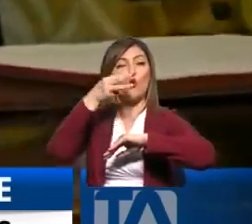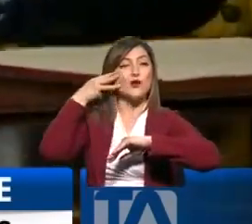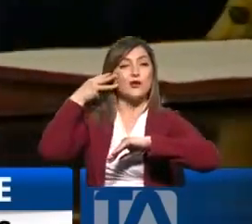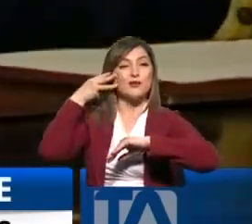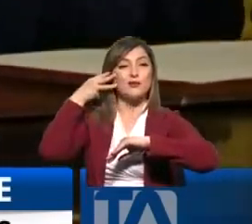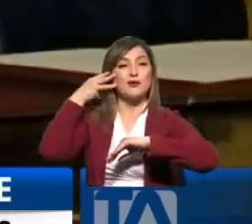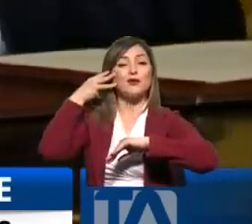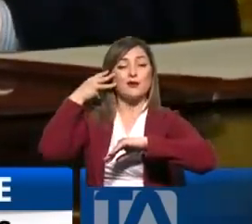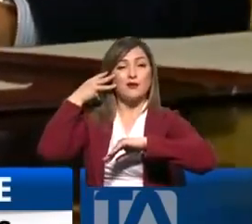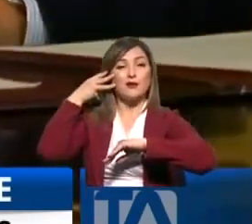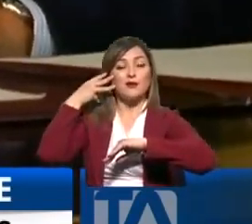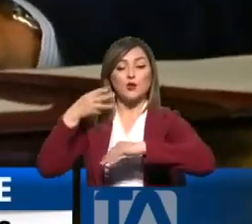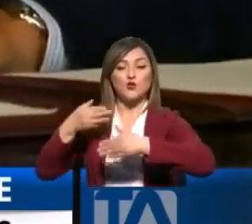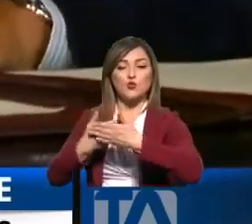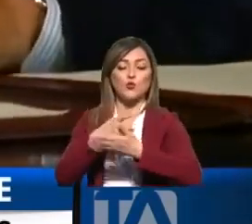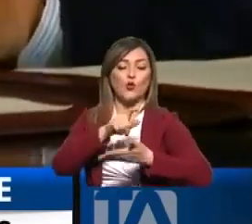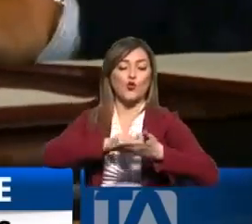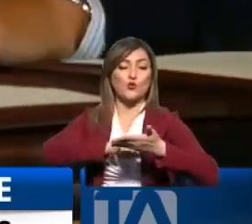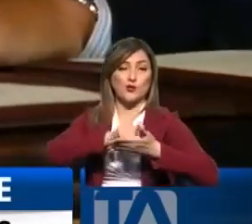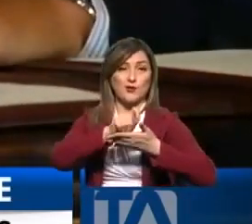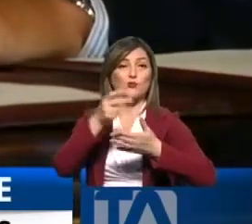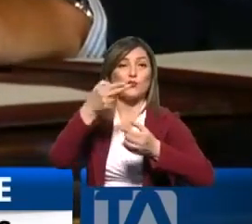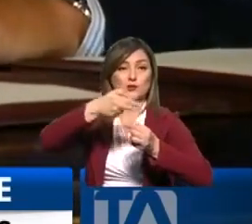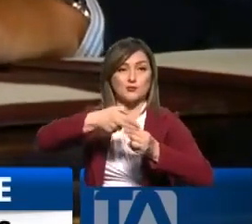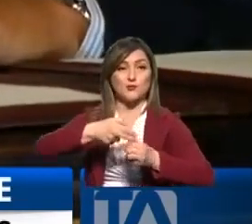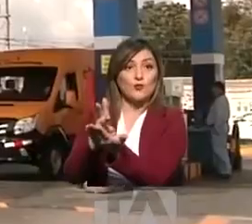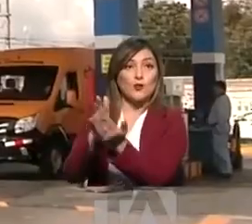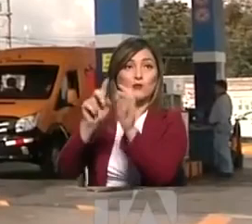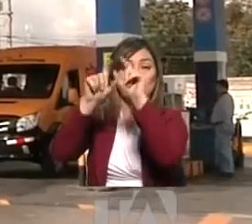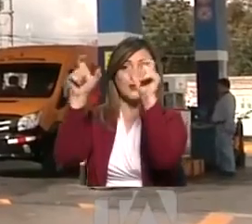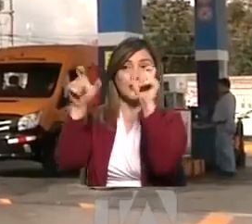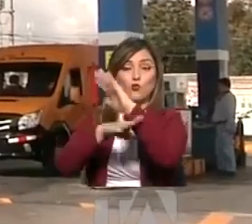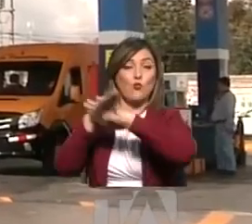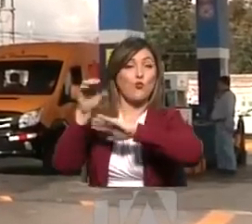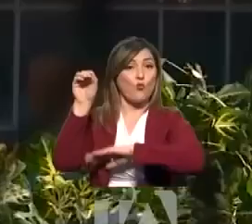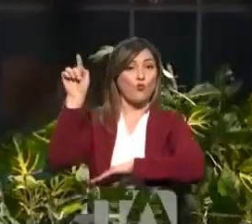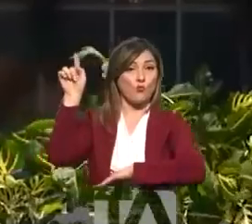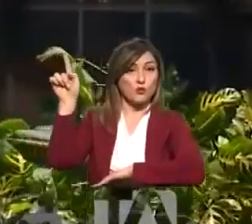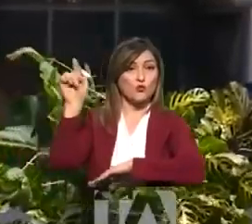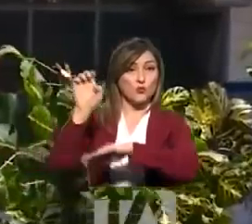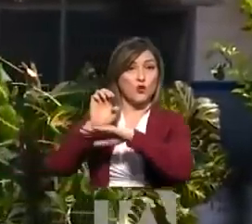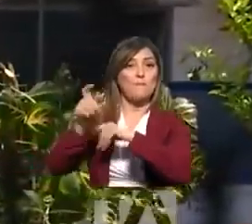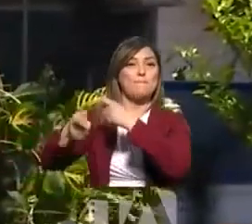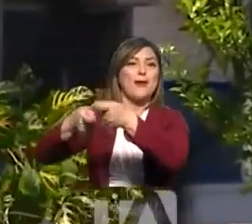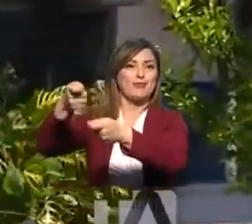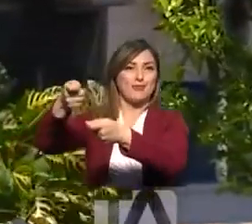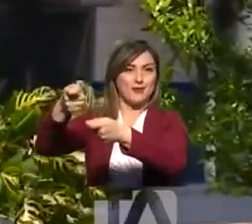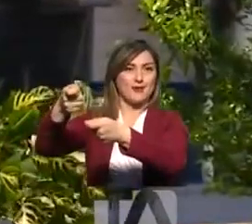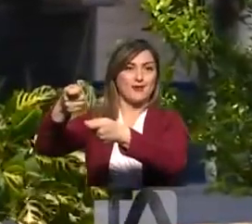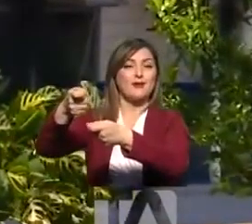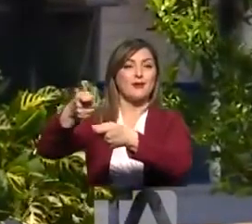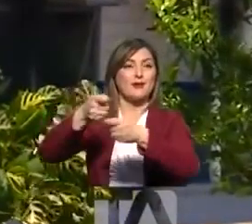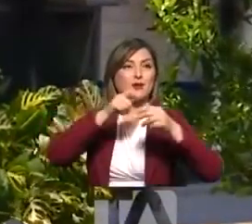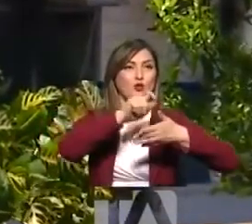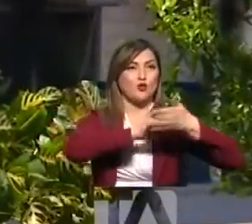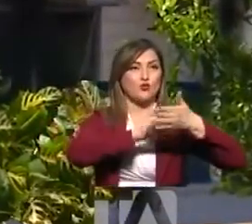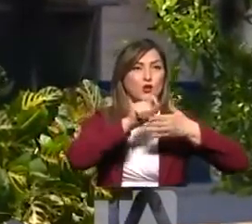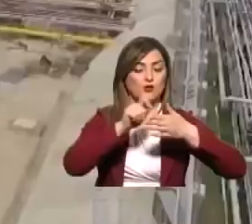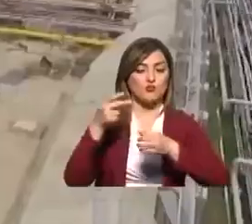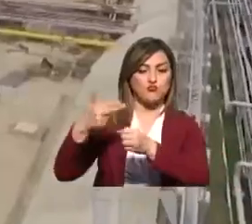que producen a muy bajo costo la gasolina y el diésel en su economía. Pero el presidente decide abrir